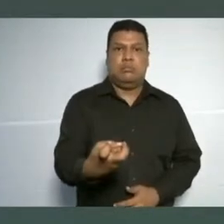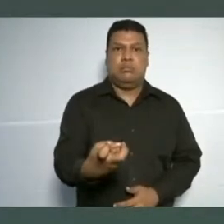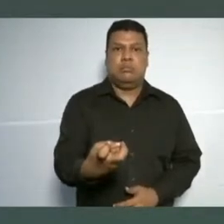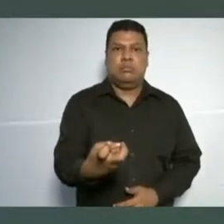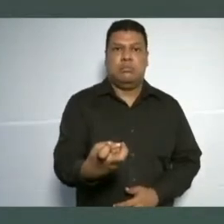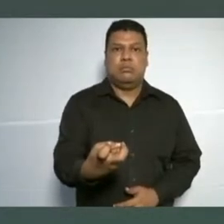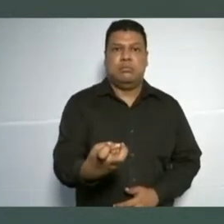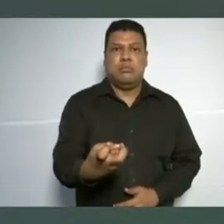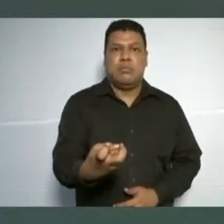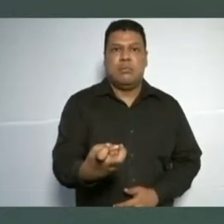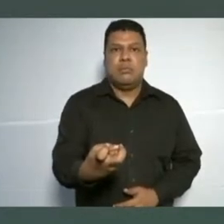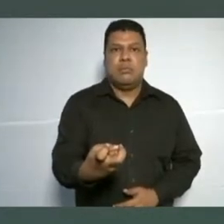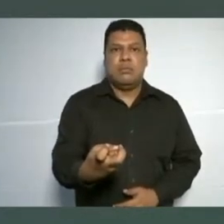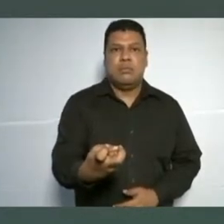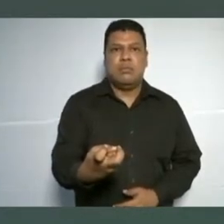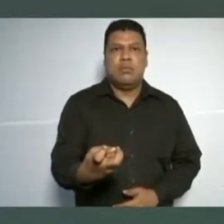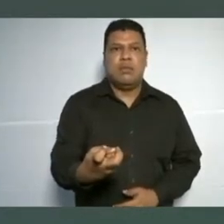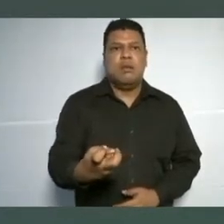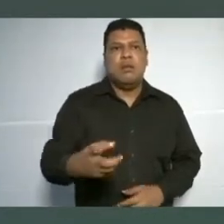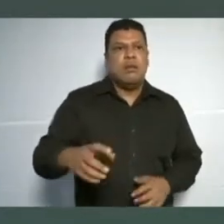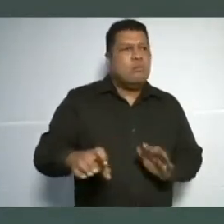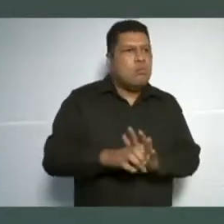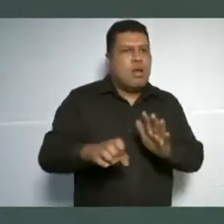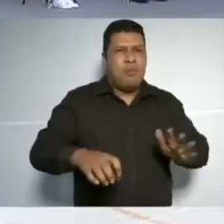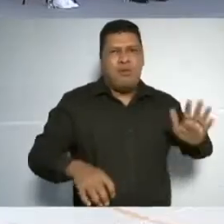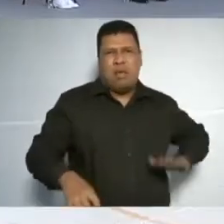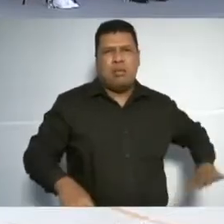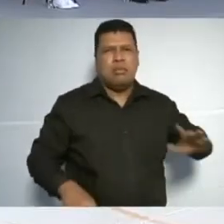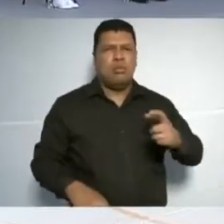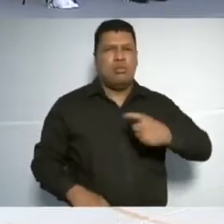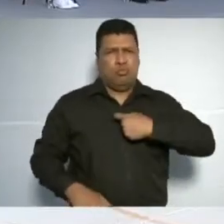porque el tren Toluca, Ciudad de México,